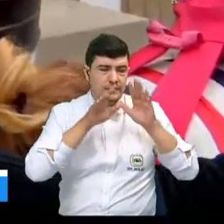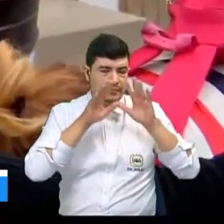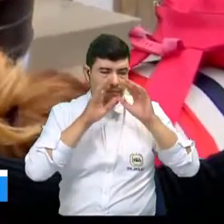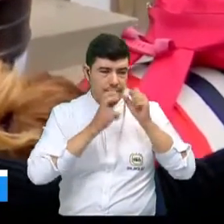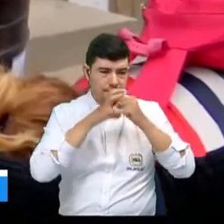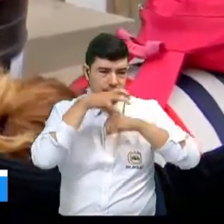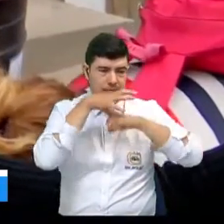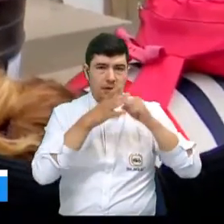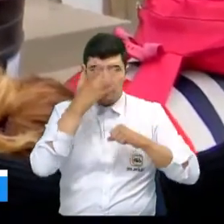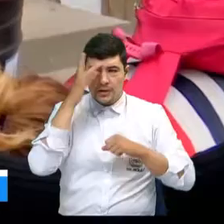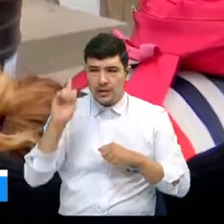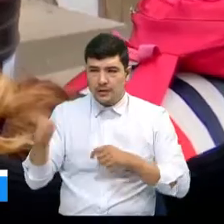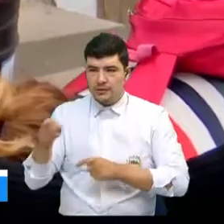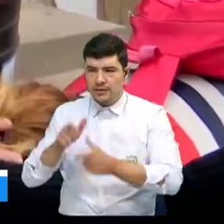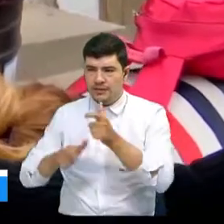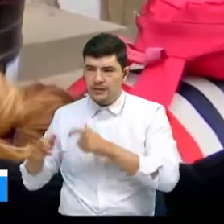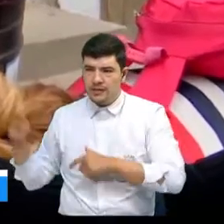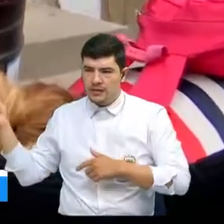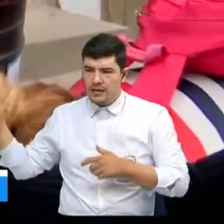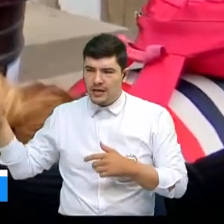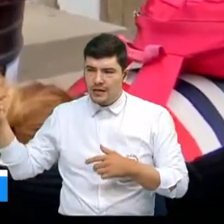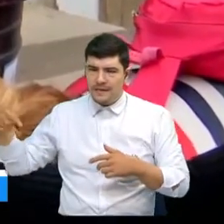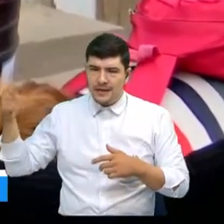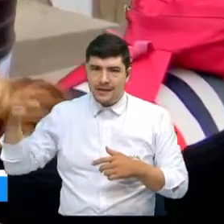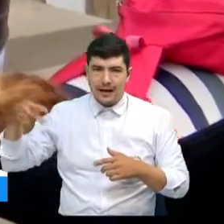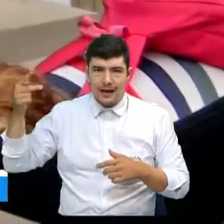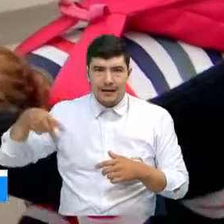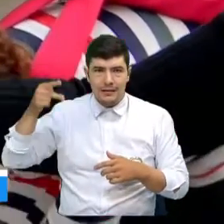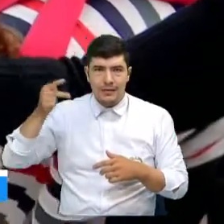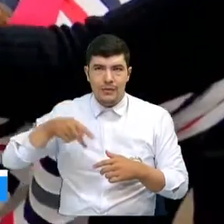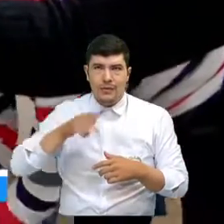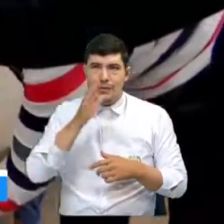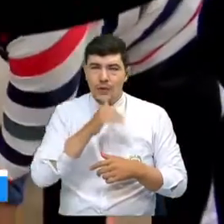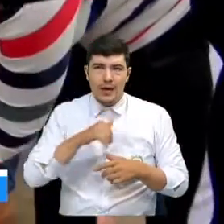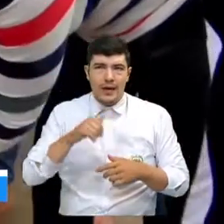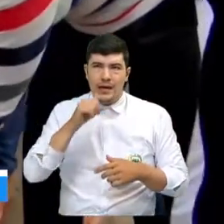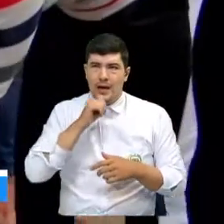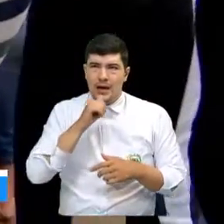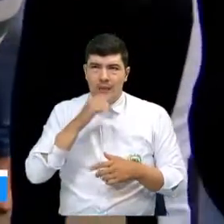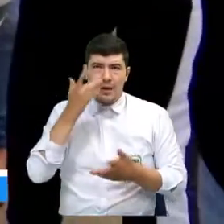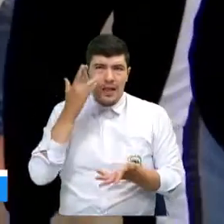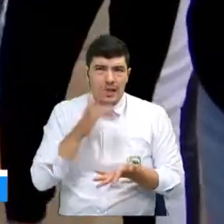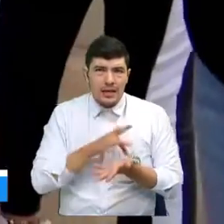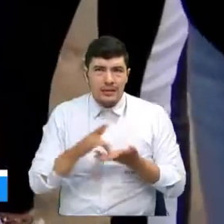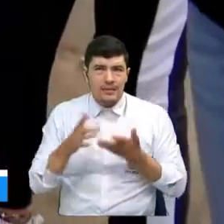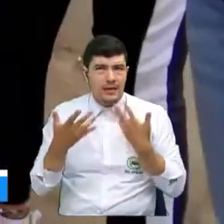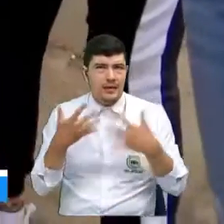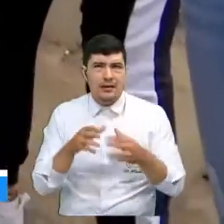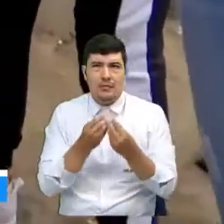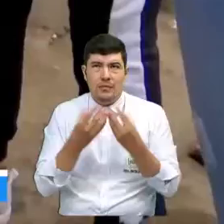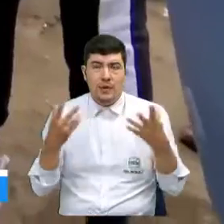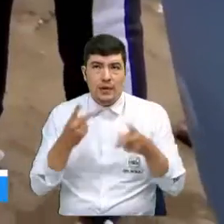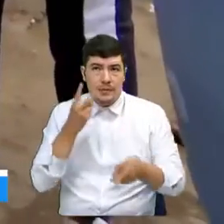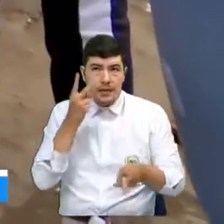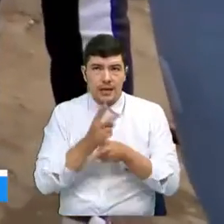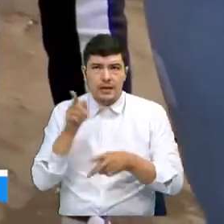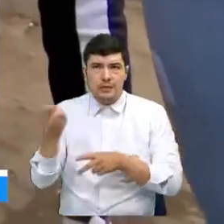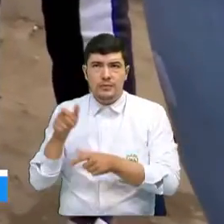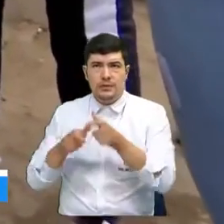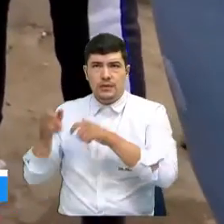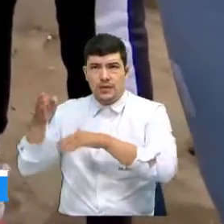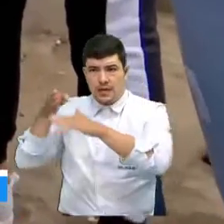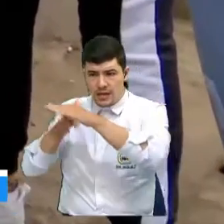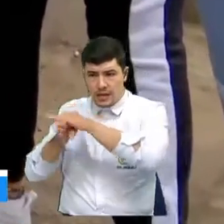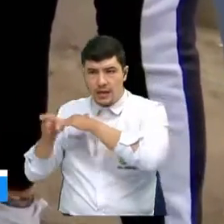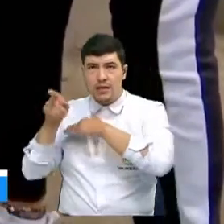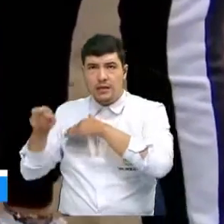ellos vienen caminando, no tienen agua continua, o sea, es muy arriesgado que pasen